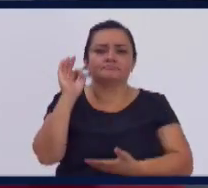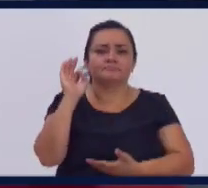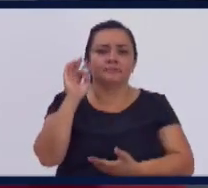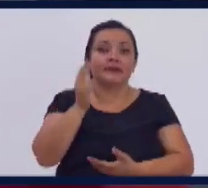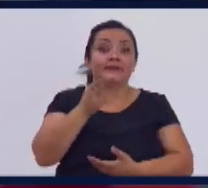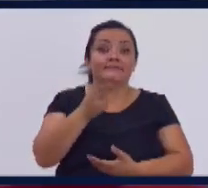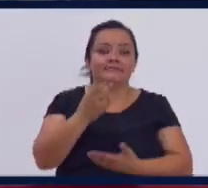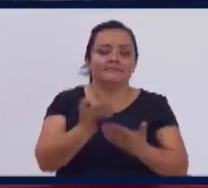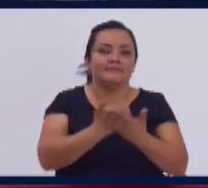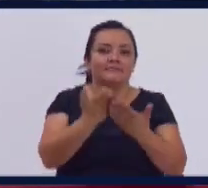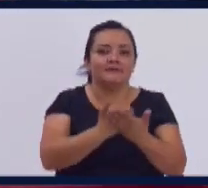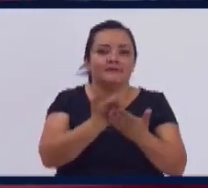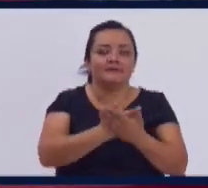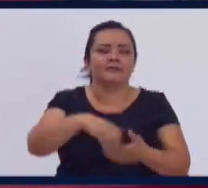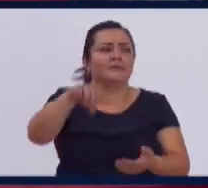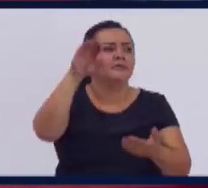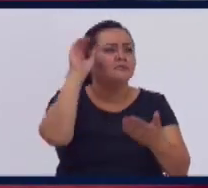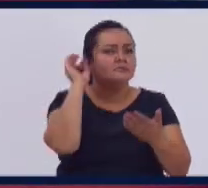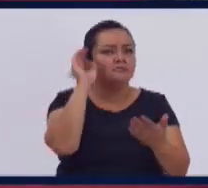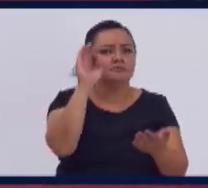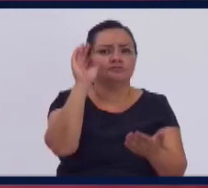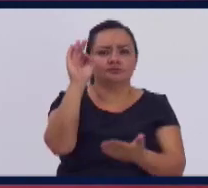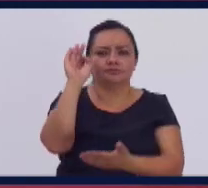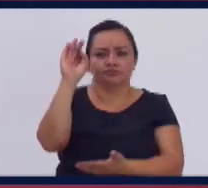Y el mismo evangelio que estábamos predicando,